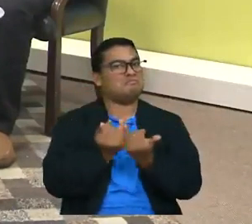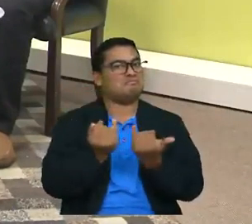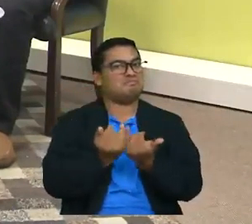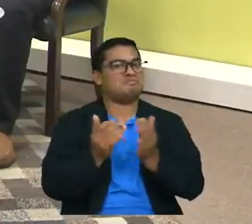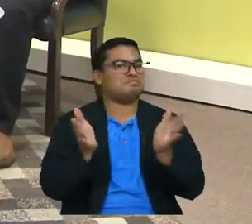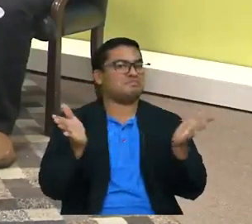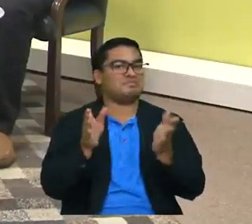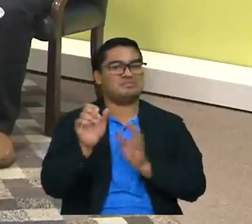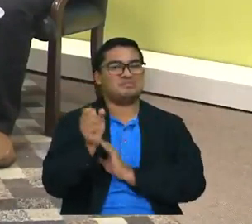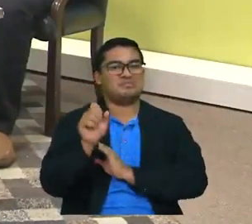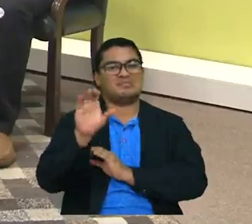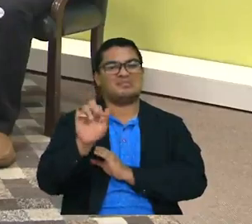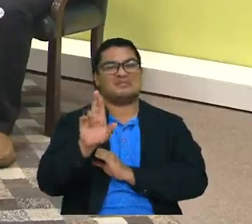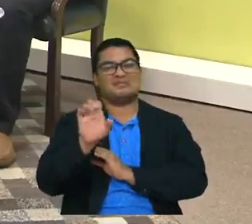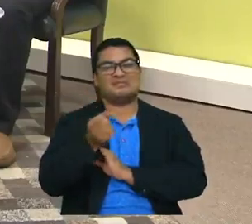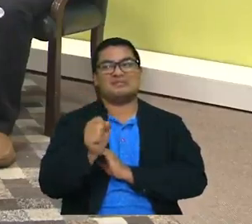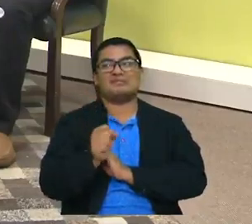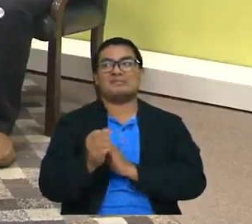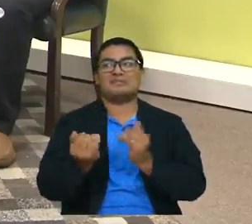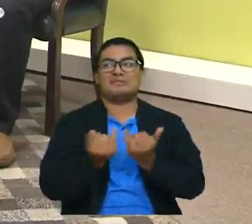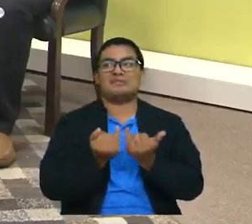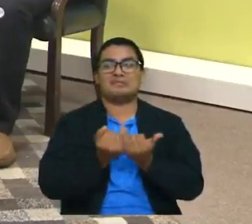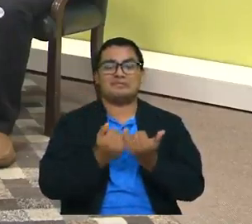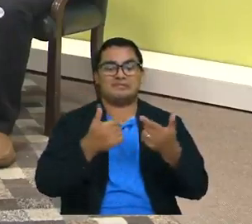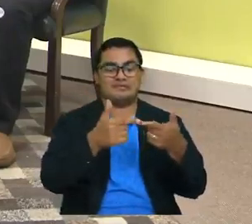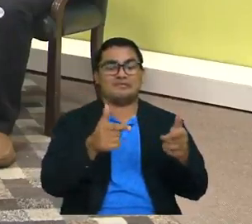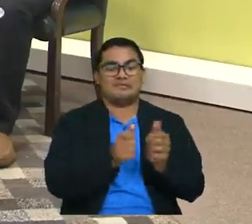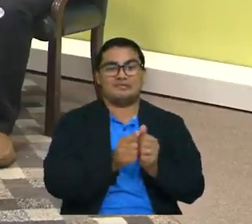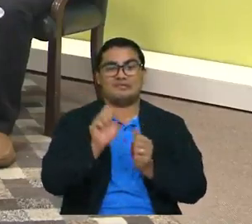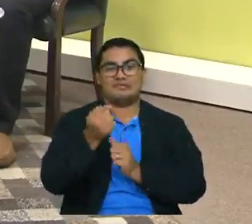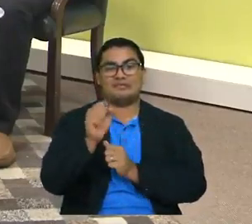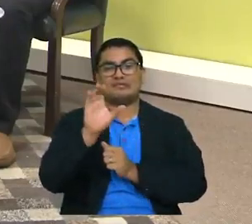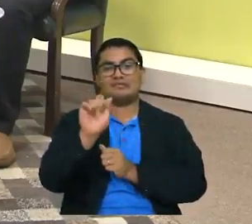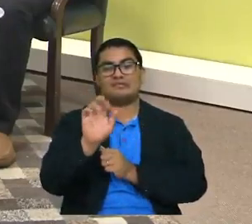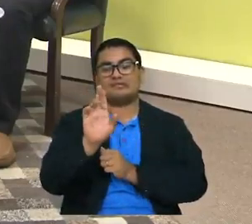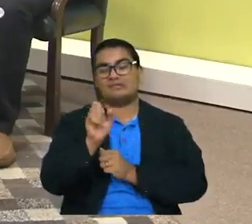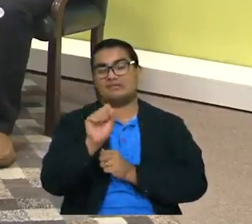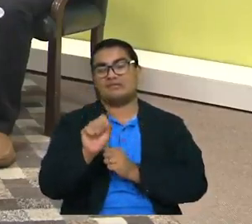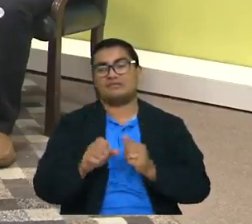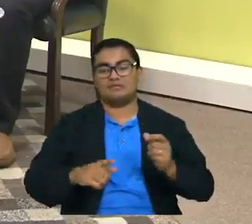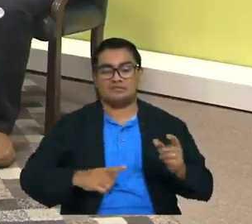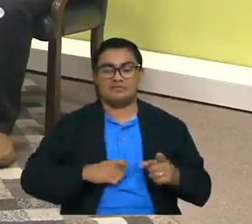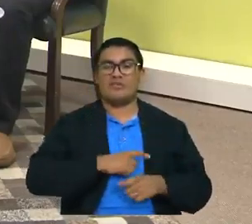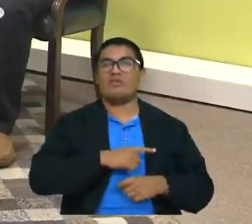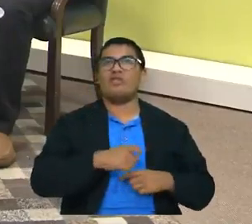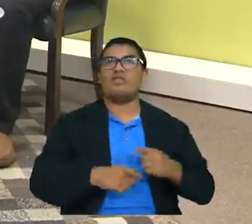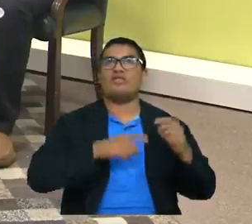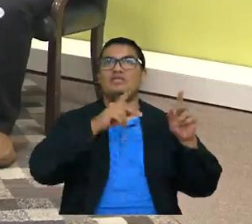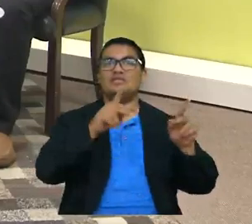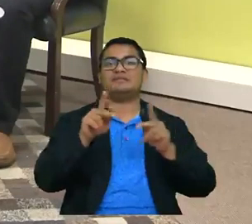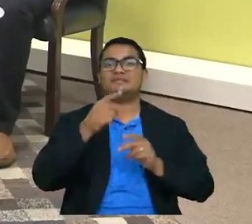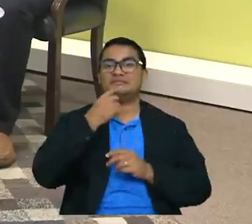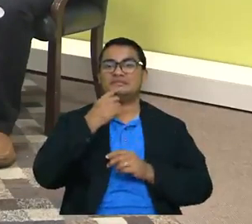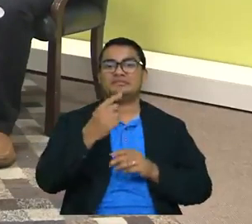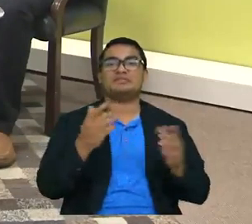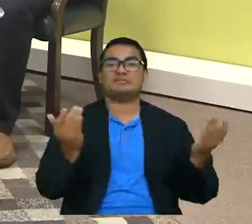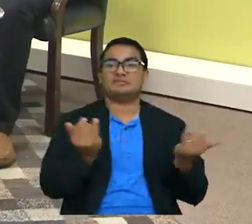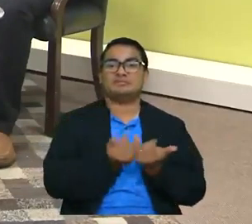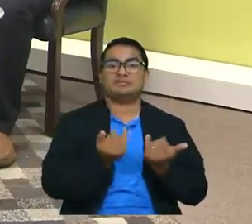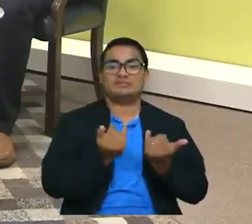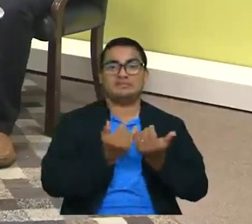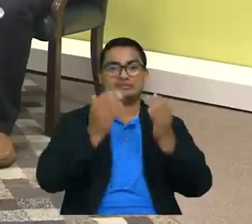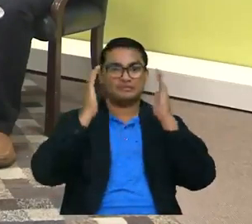¿O son diferentes? Sí, es que forman parte, son un grupo, la Ascari, vamos, la solitaria, las lombrices que le dicen las personas, son del mismo grupo, ¿verdad?